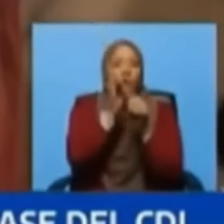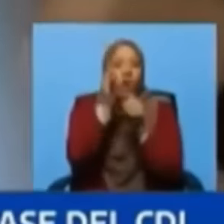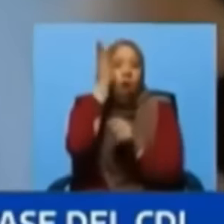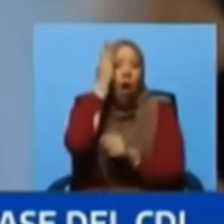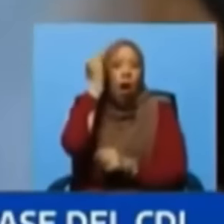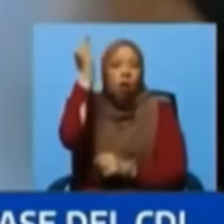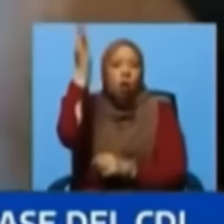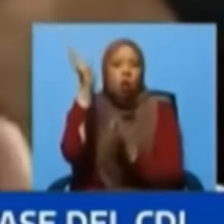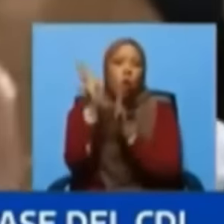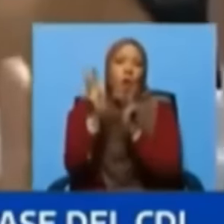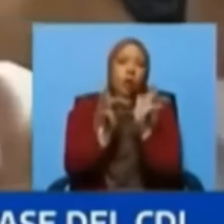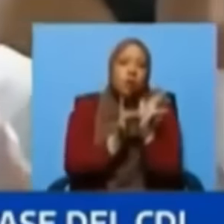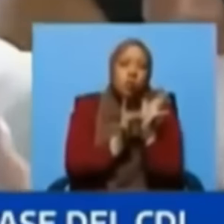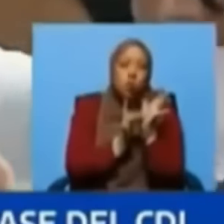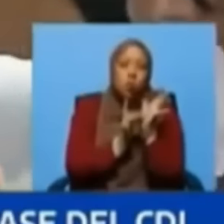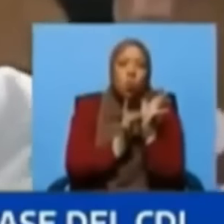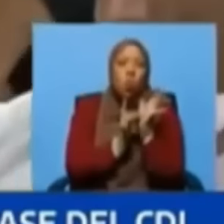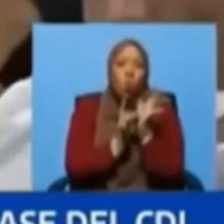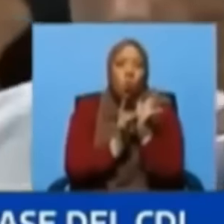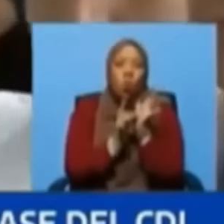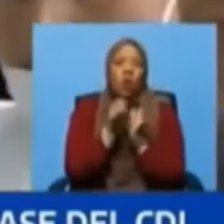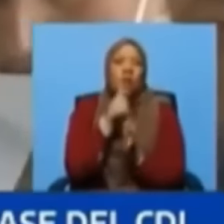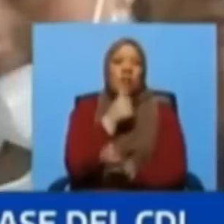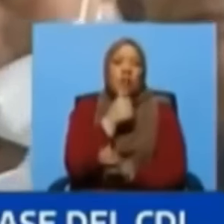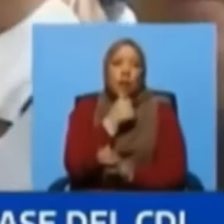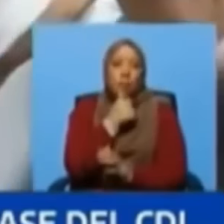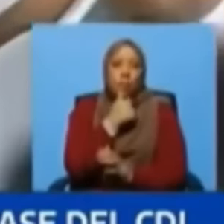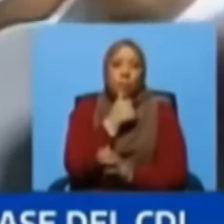señor Jesucristo Mira esto es